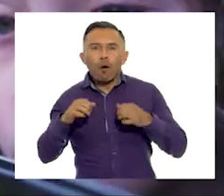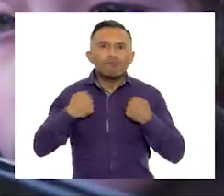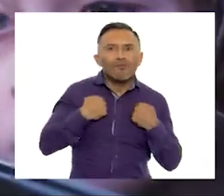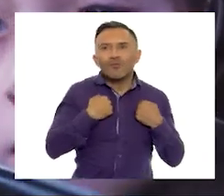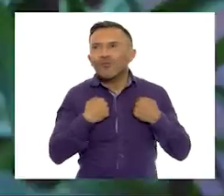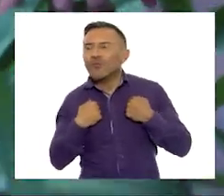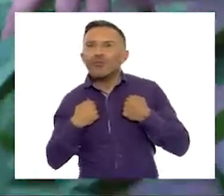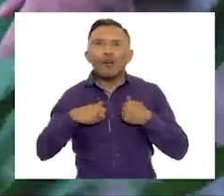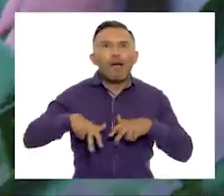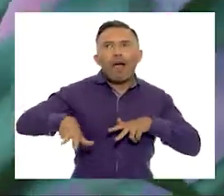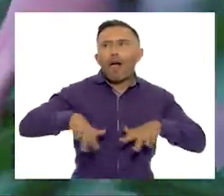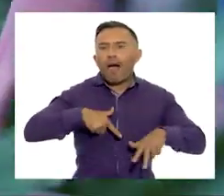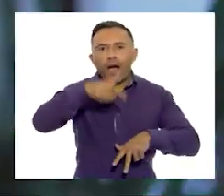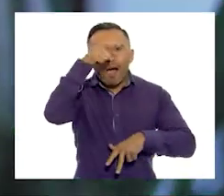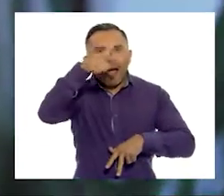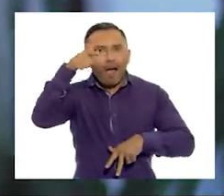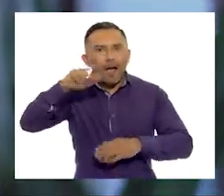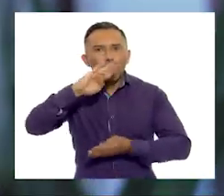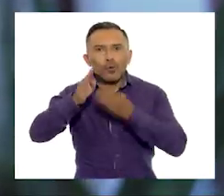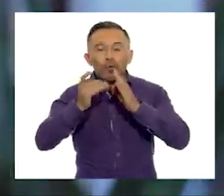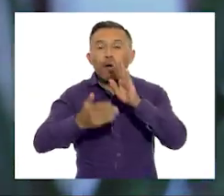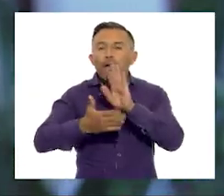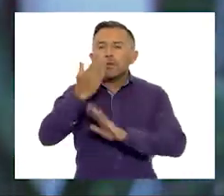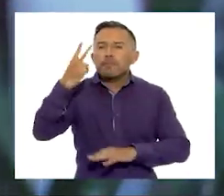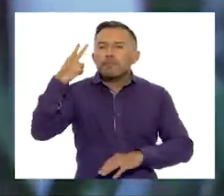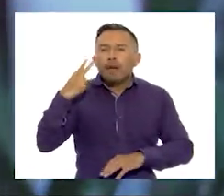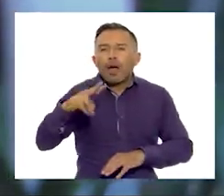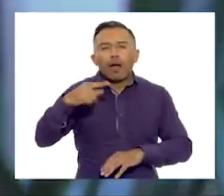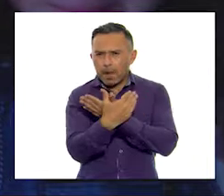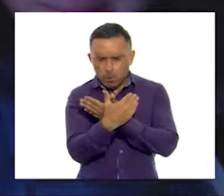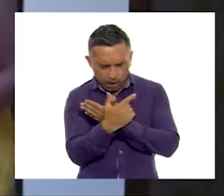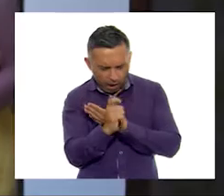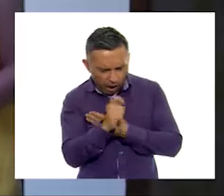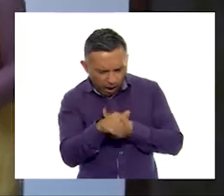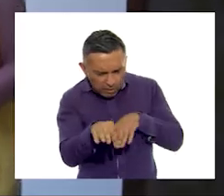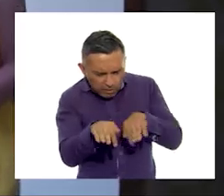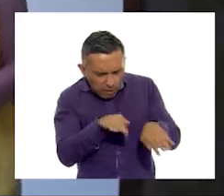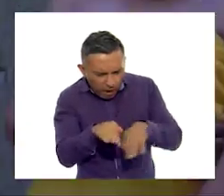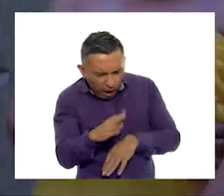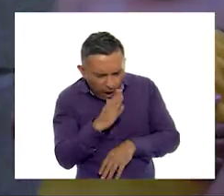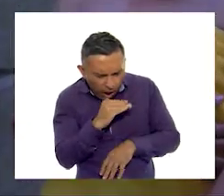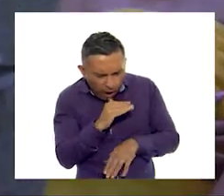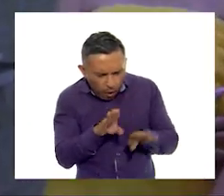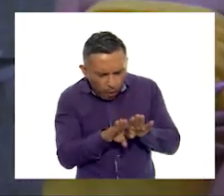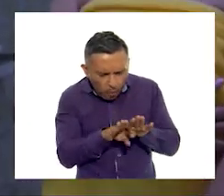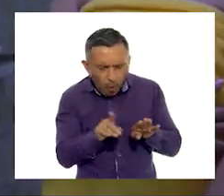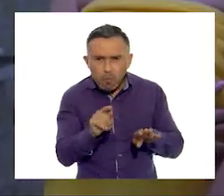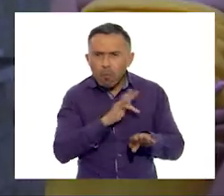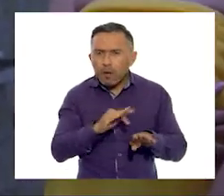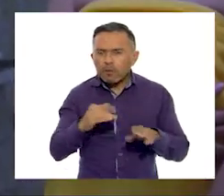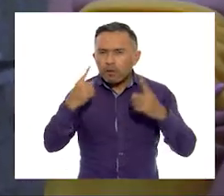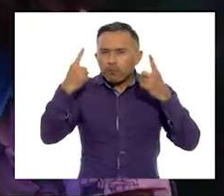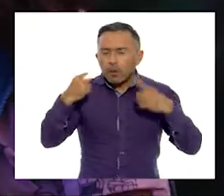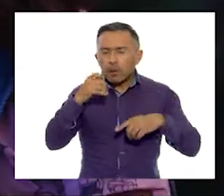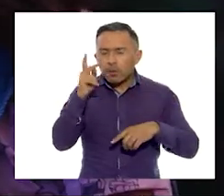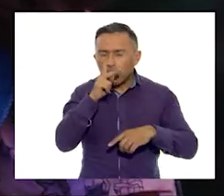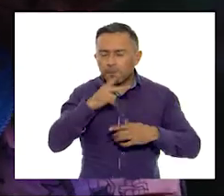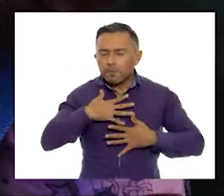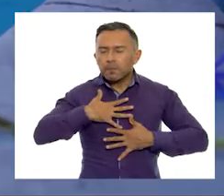lengua materna. Por hoy hemos terminado con Artículos de Divulgación, el principio, de lengua materna de quinto